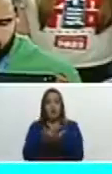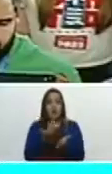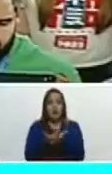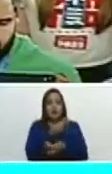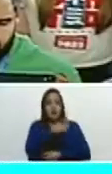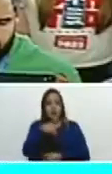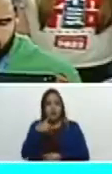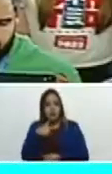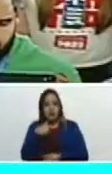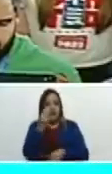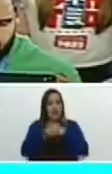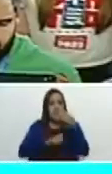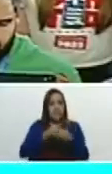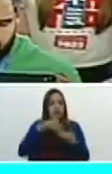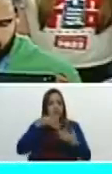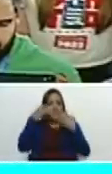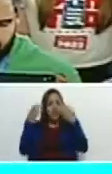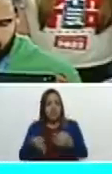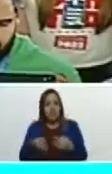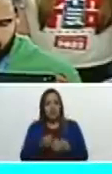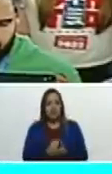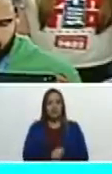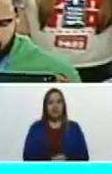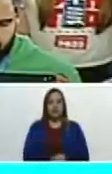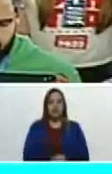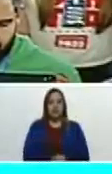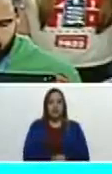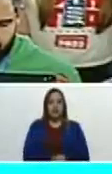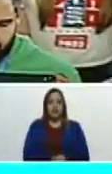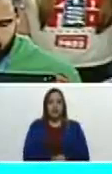nosotros hicimos realidad